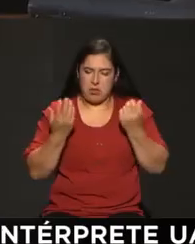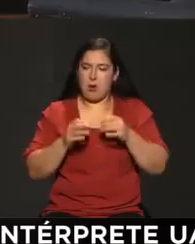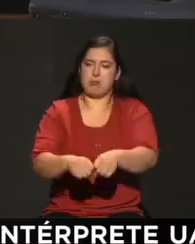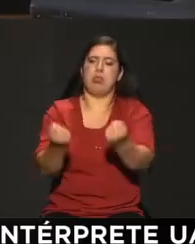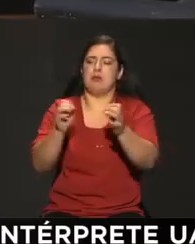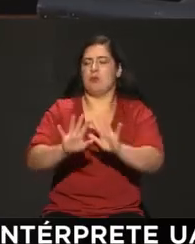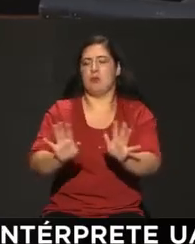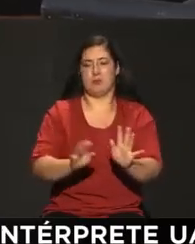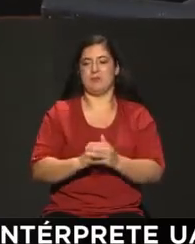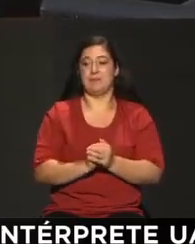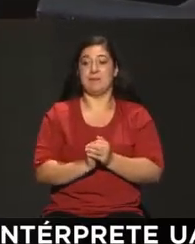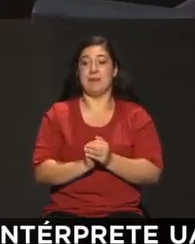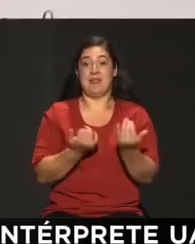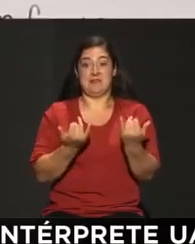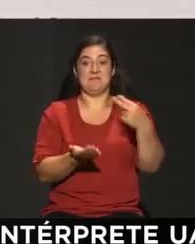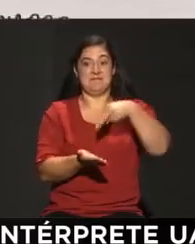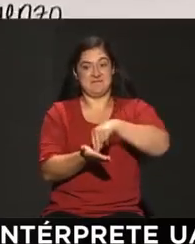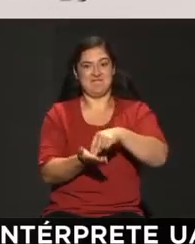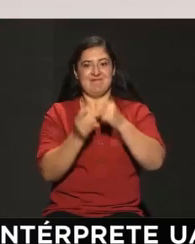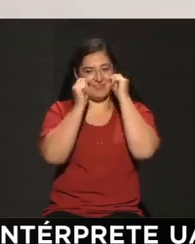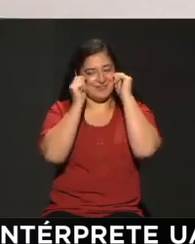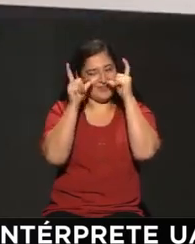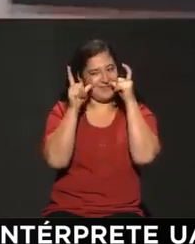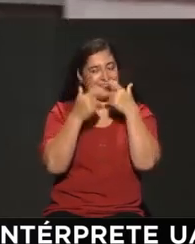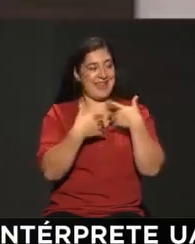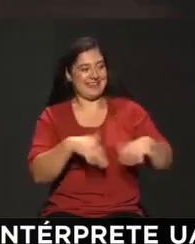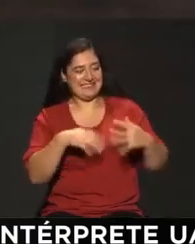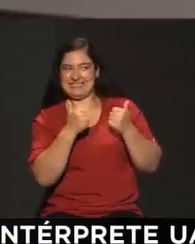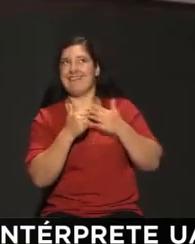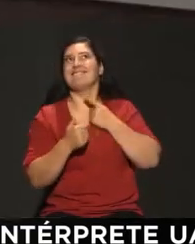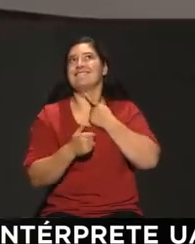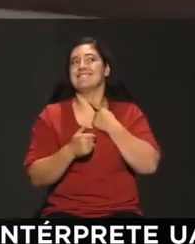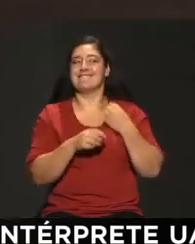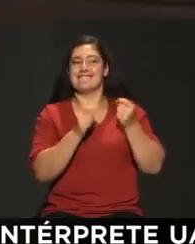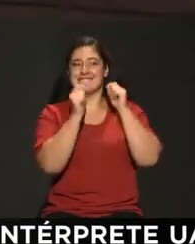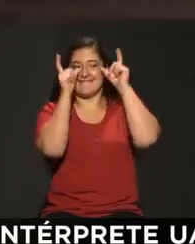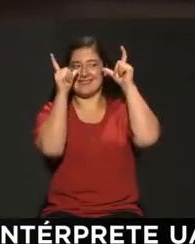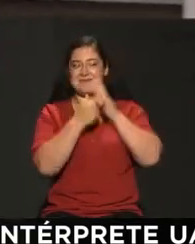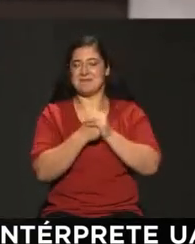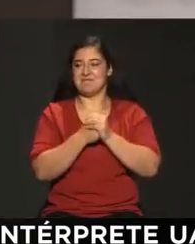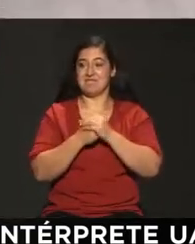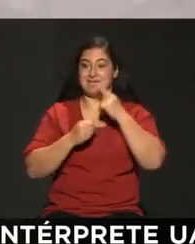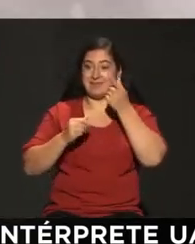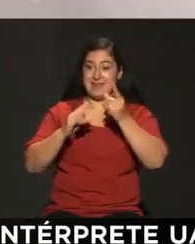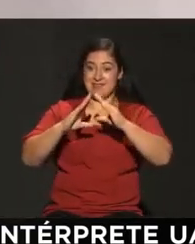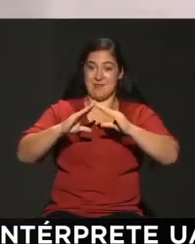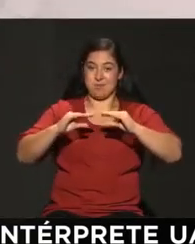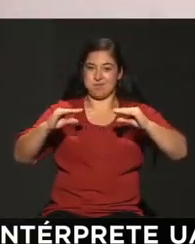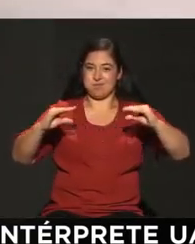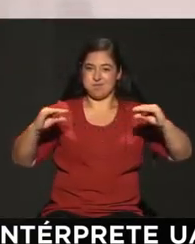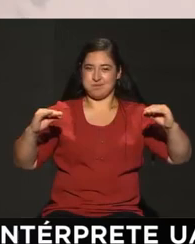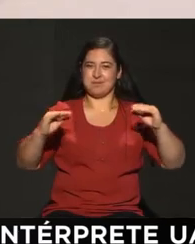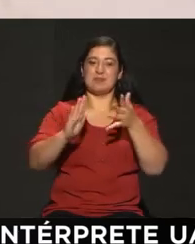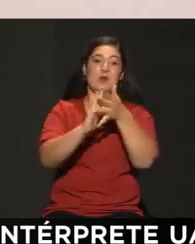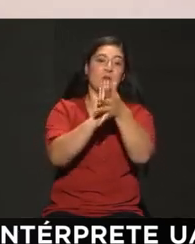ahorita y te tengo una sorpresa también. Bueno, vamos a trabajar. Me gustan las sorpresas. Con unas colchonetas y les vamos a contar